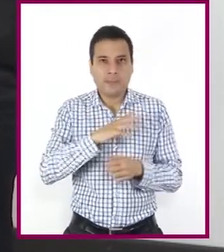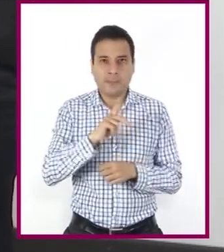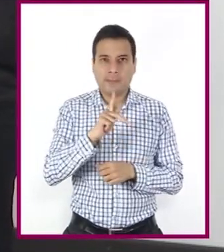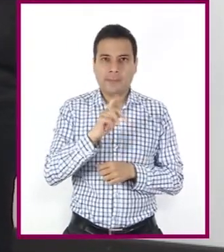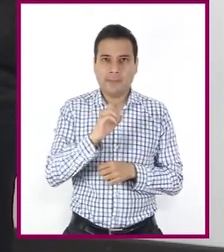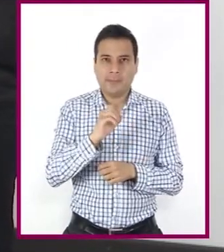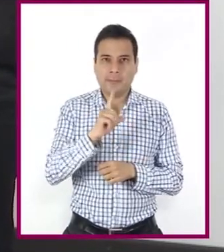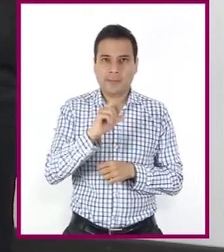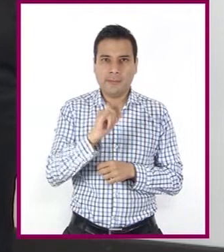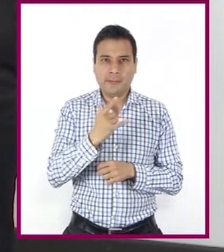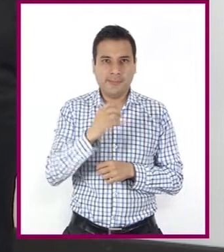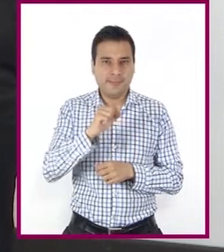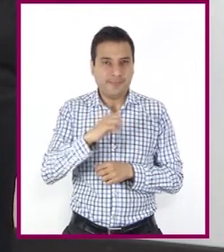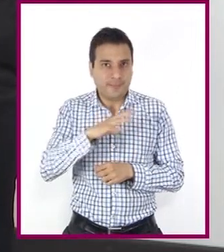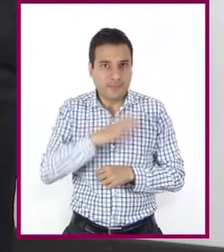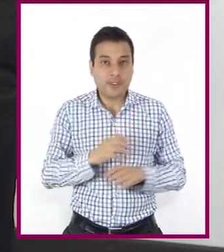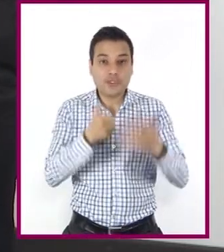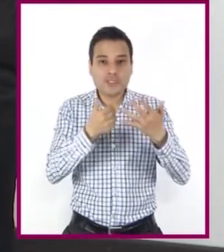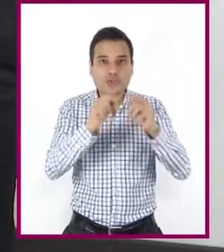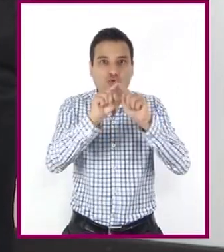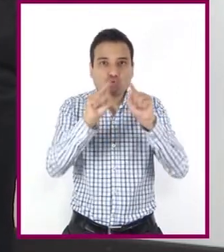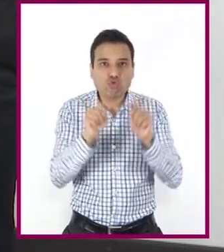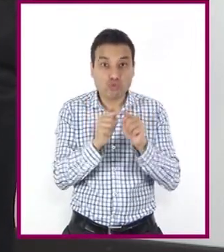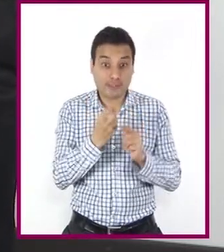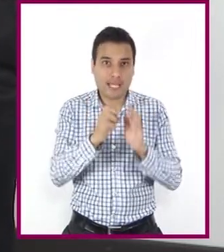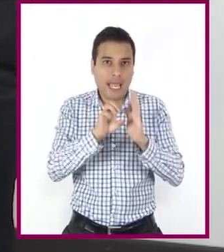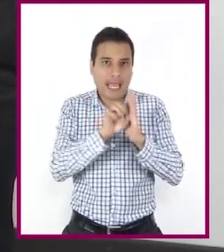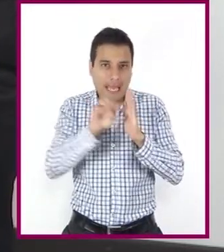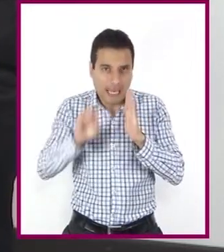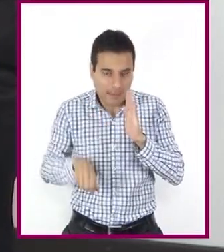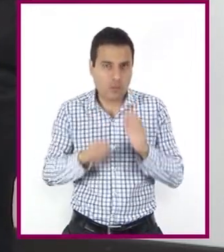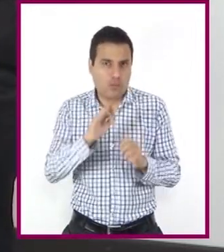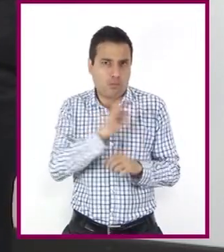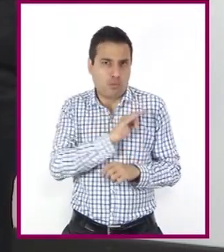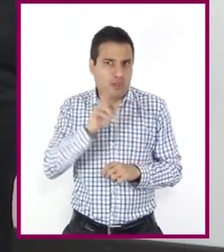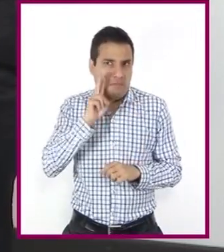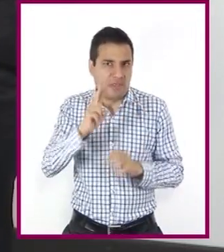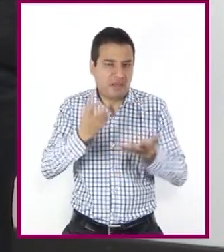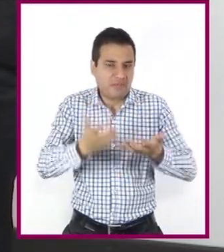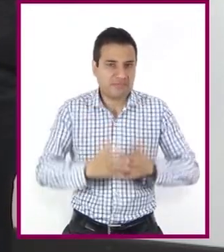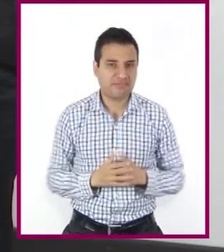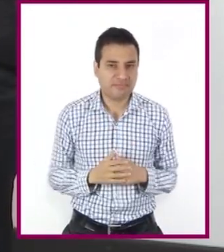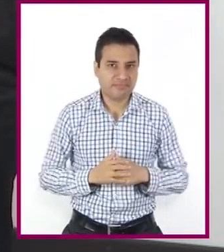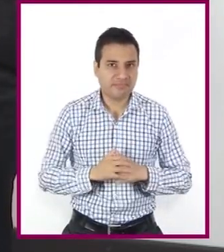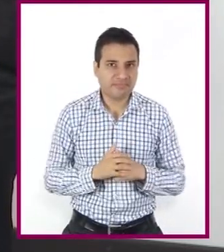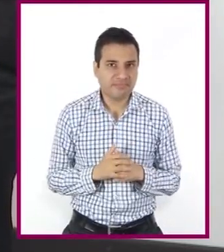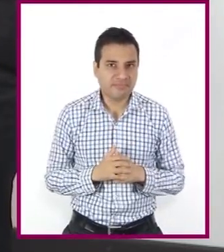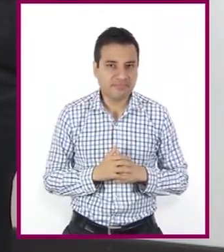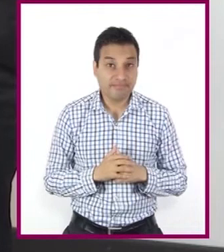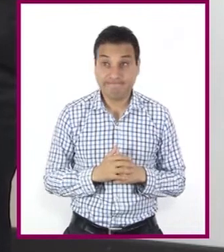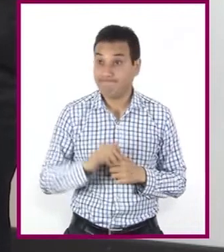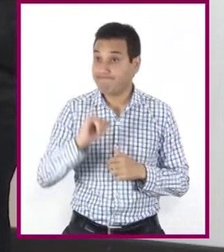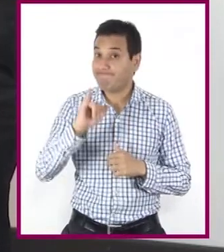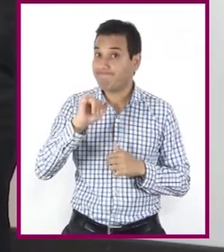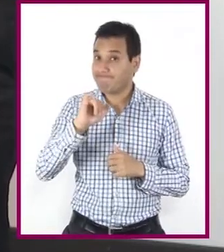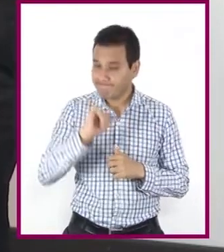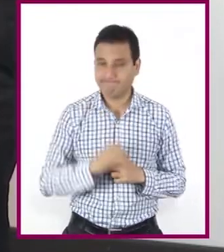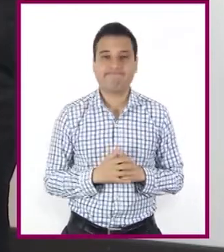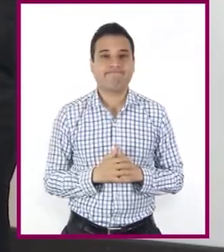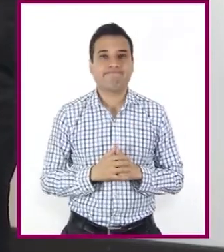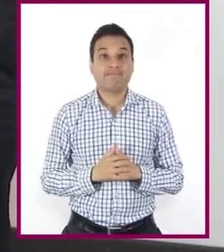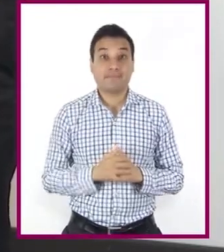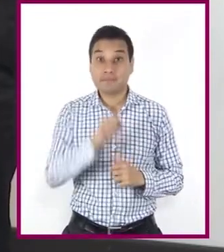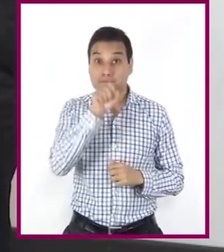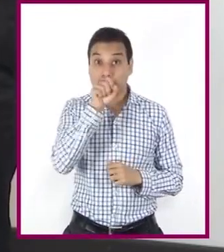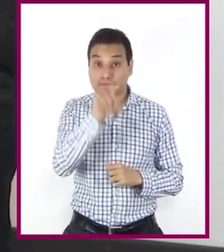con hexágonos regulares, y me parece un ejemplo que podemos observar en la naturaleza. Así es, profesor.